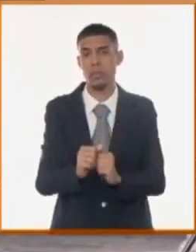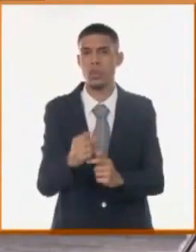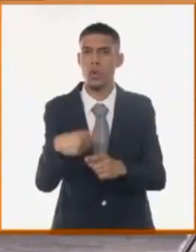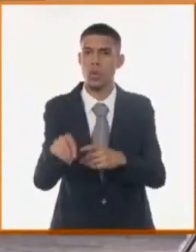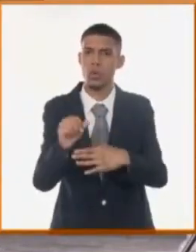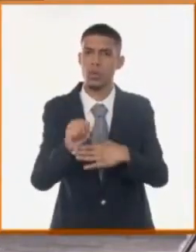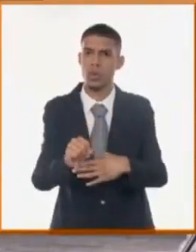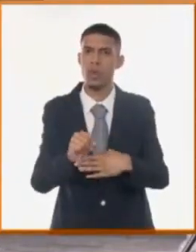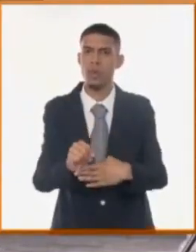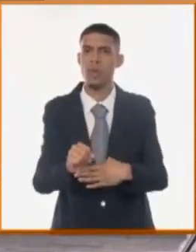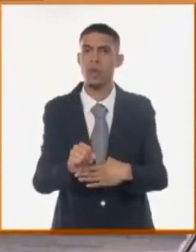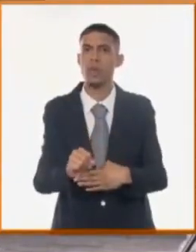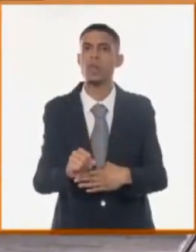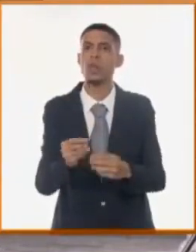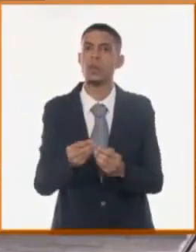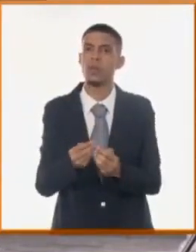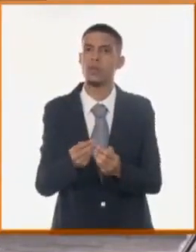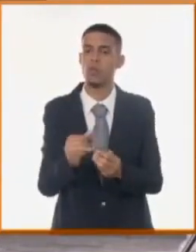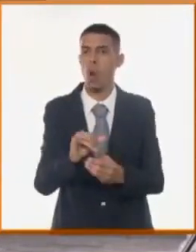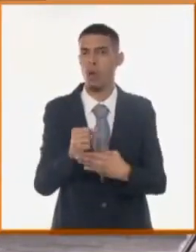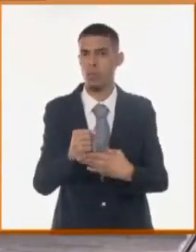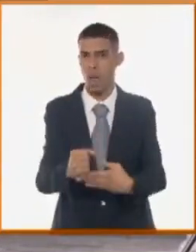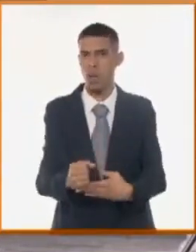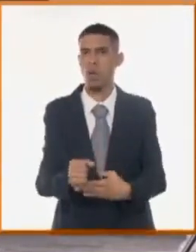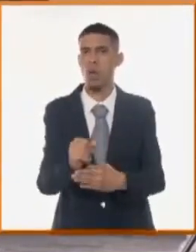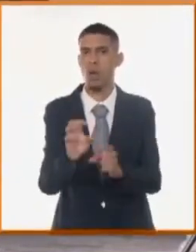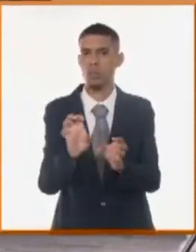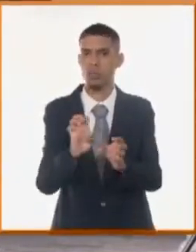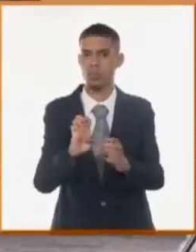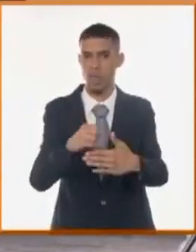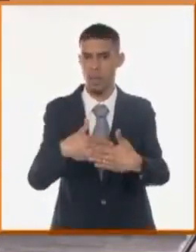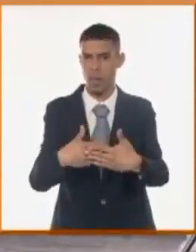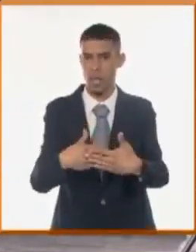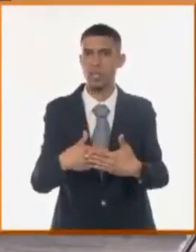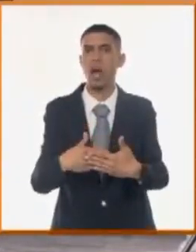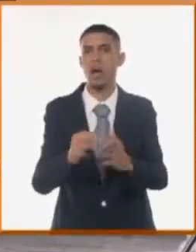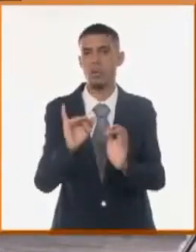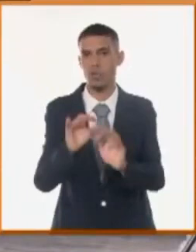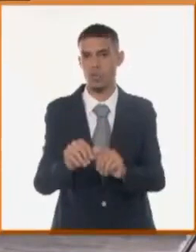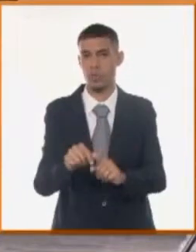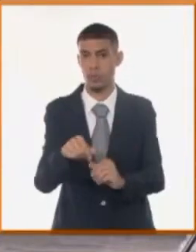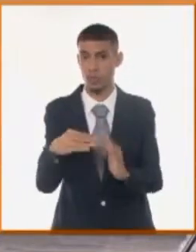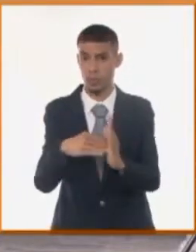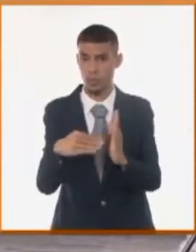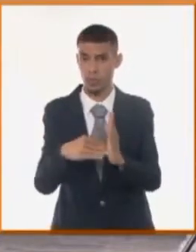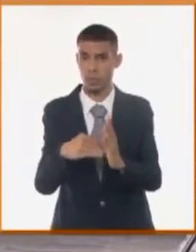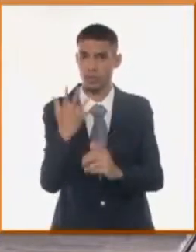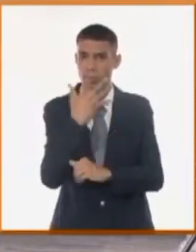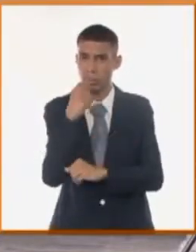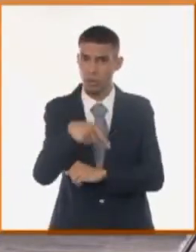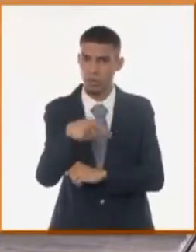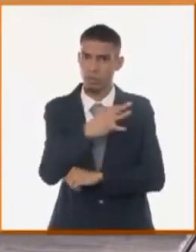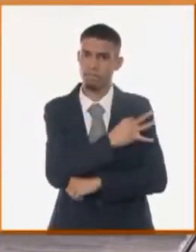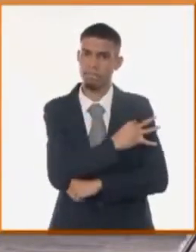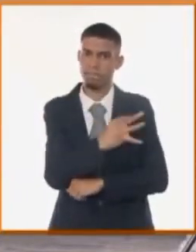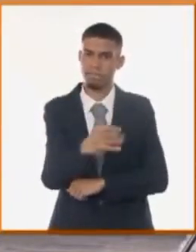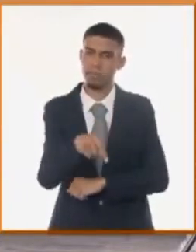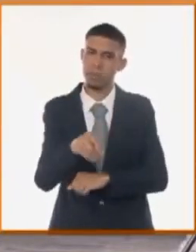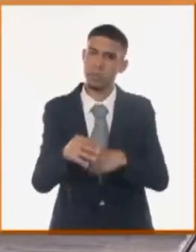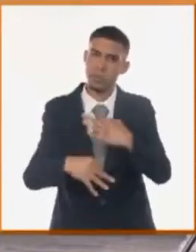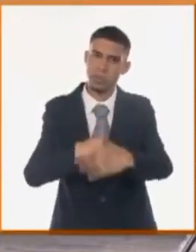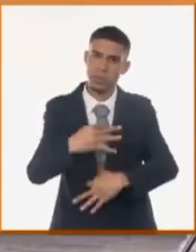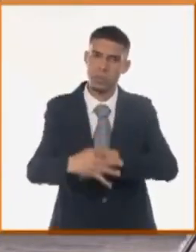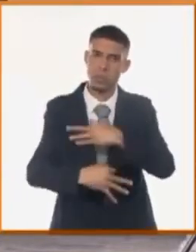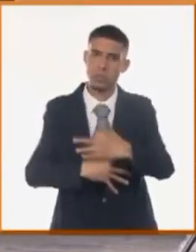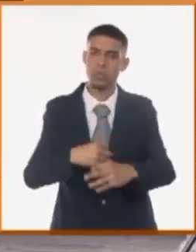ha brindado DeSoft, pero DeSoft es mucho más que eso. Y por eso esta tarde pues está con nosotros el